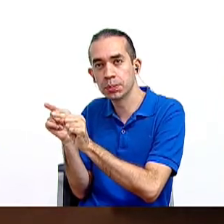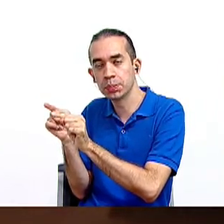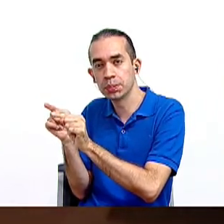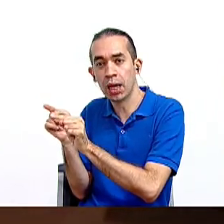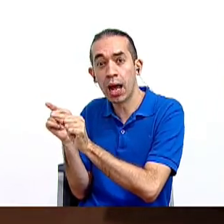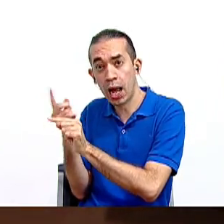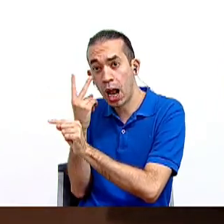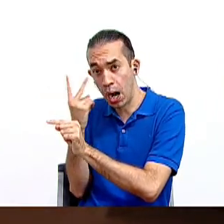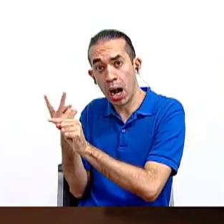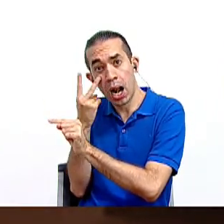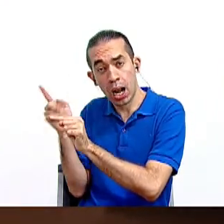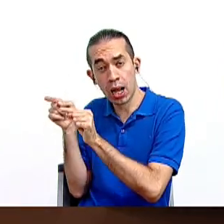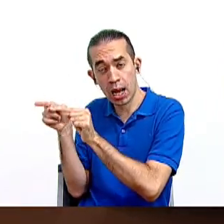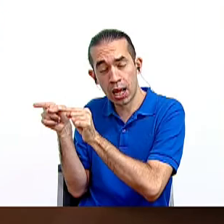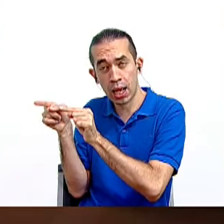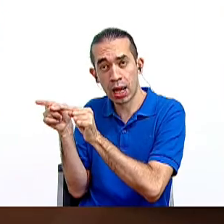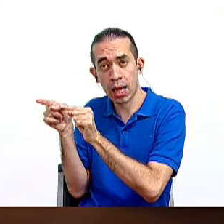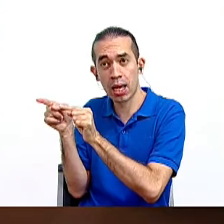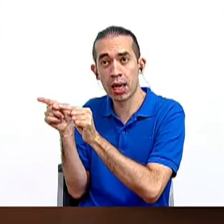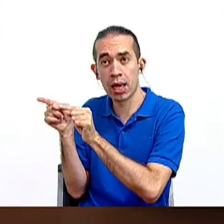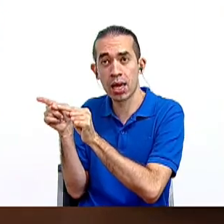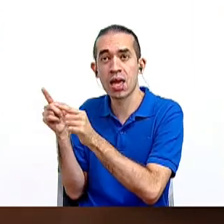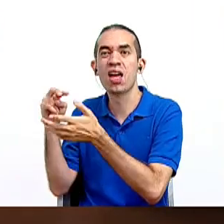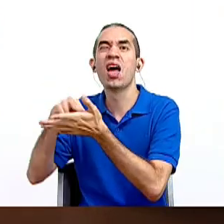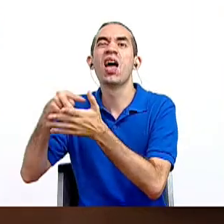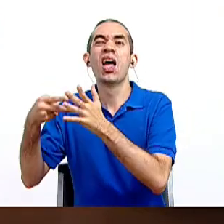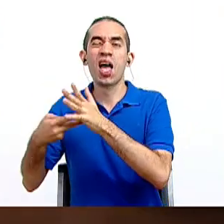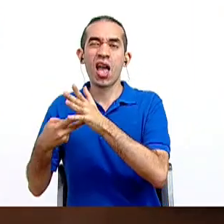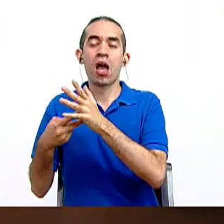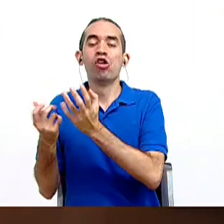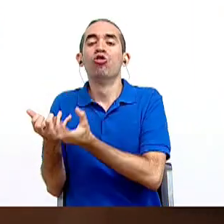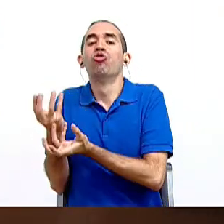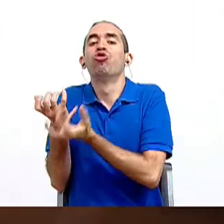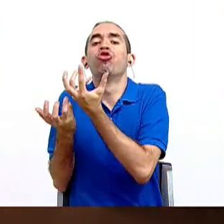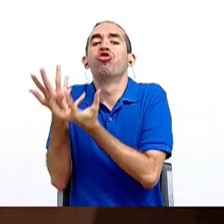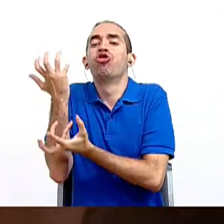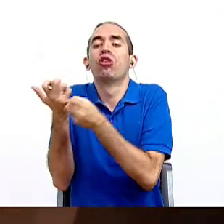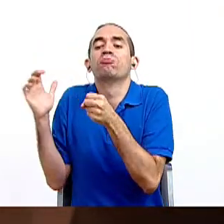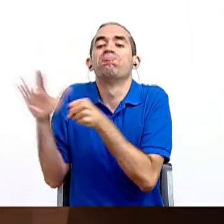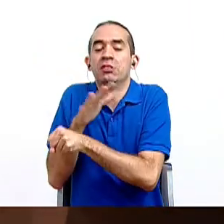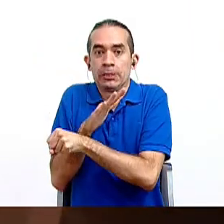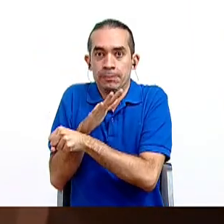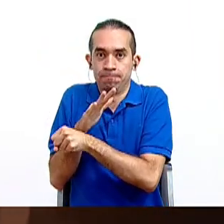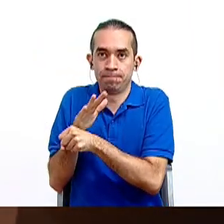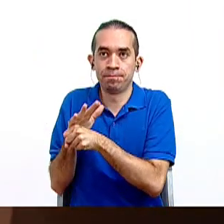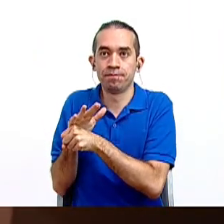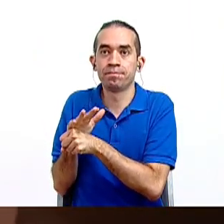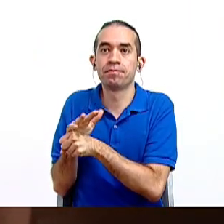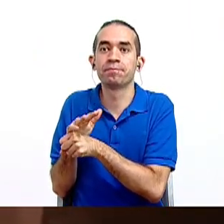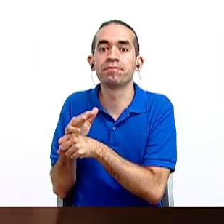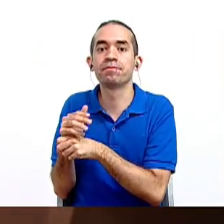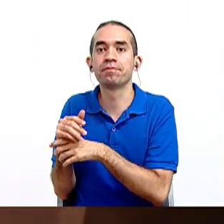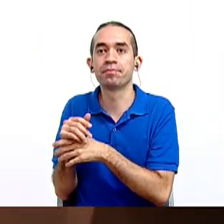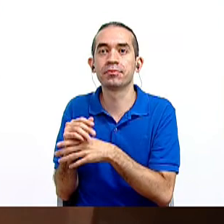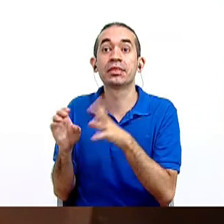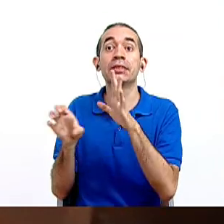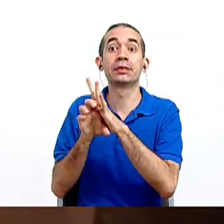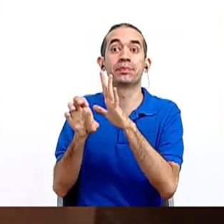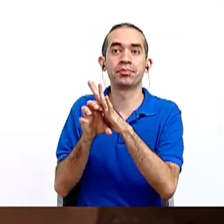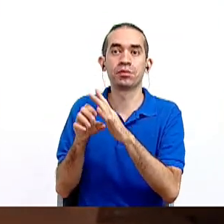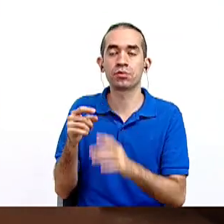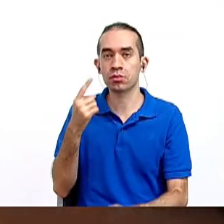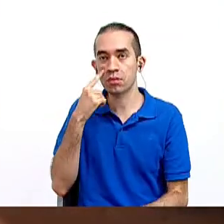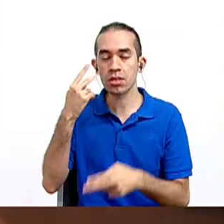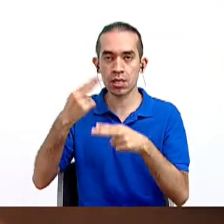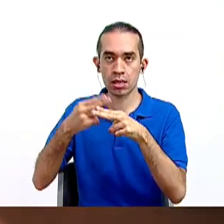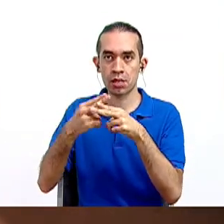Ok, ¿lo ven? Esa llama significa que ahora tengo una combustión completa. Si yo en este momento le pongo esto que se